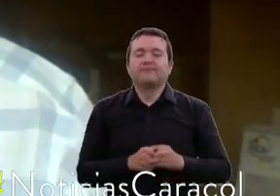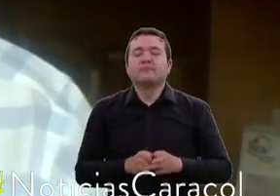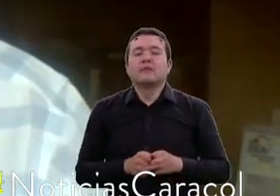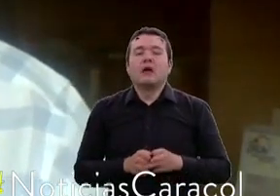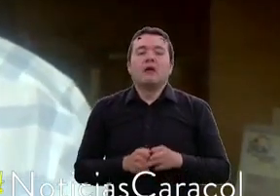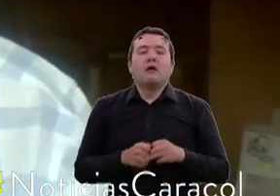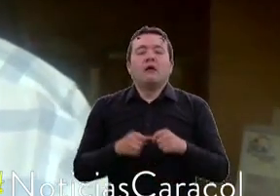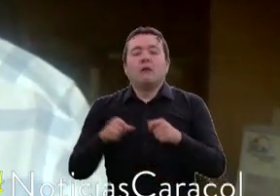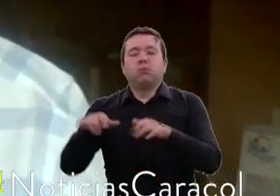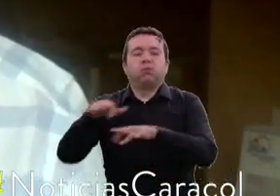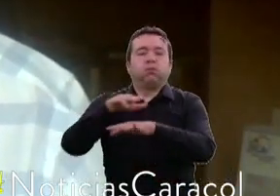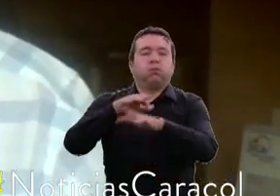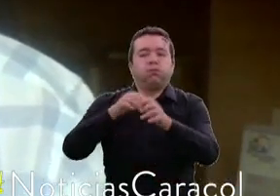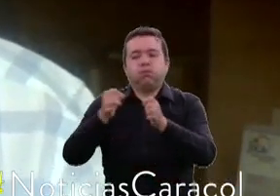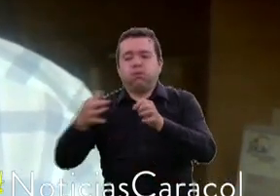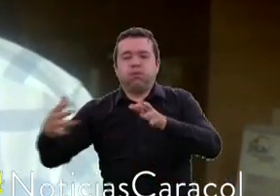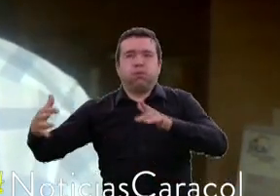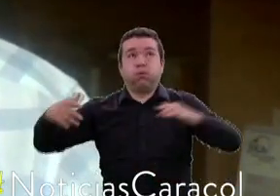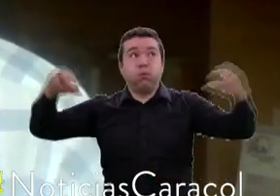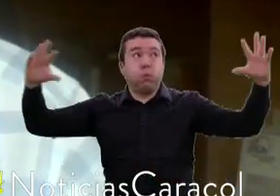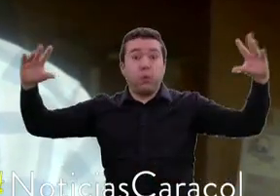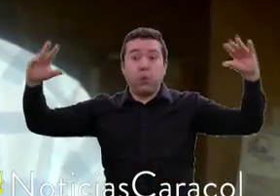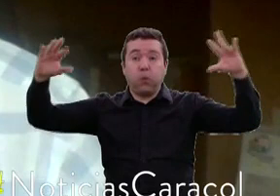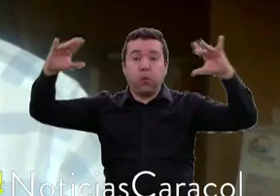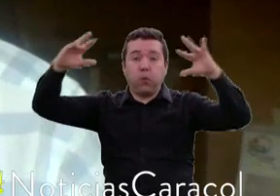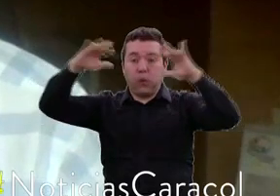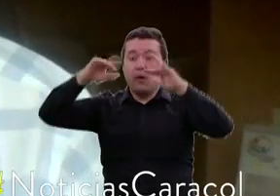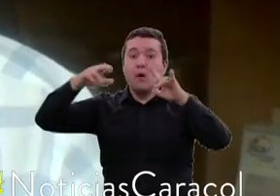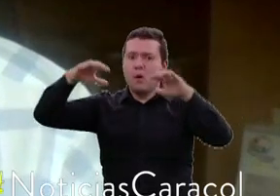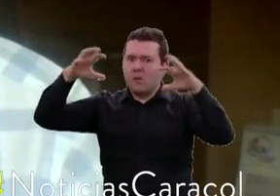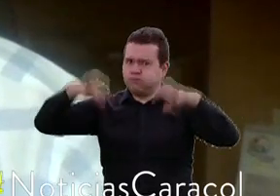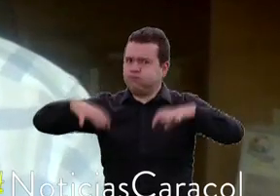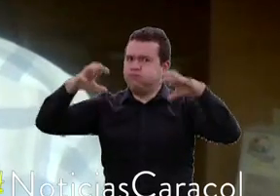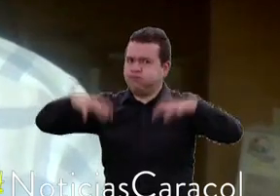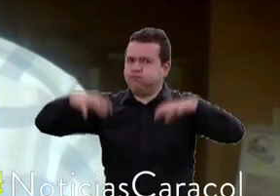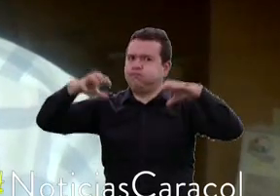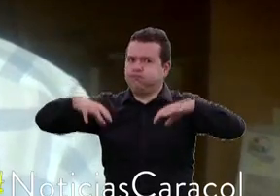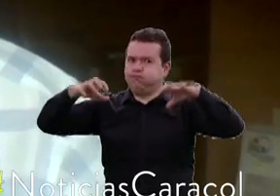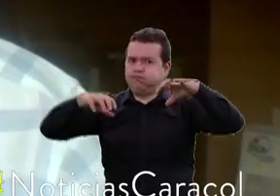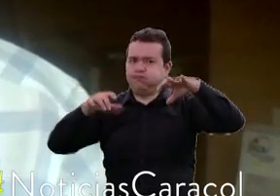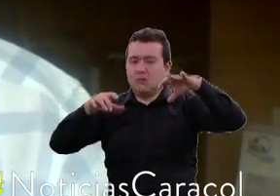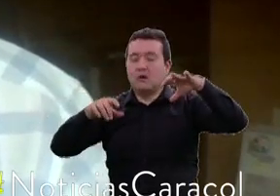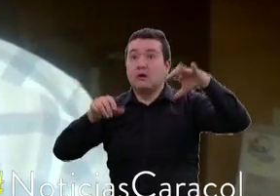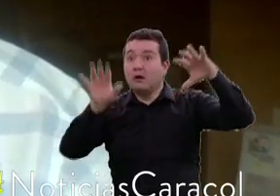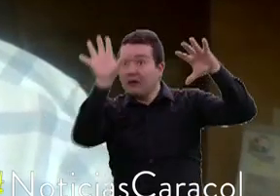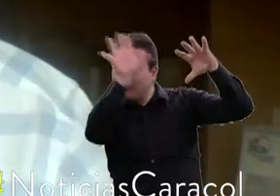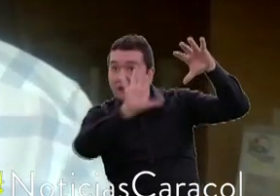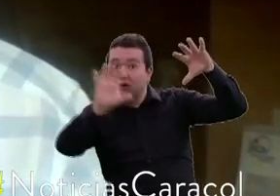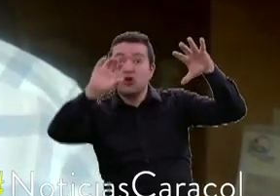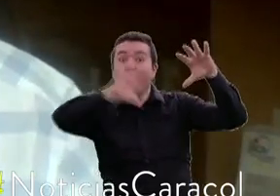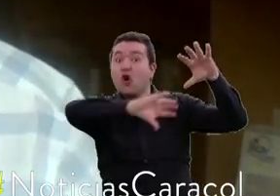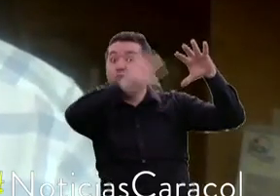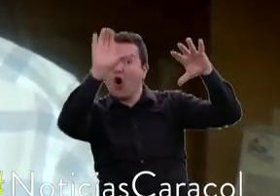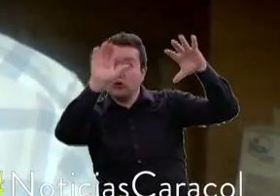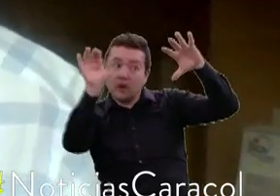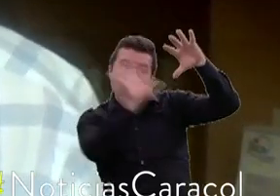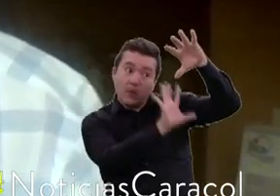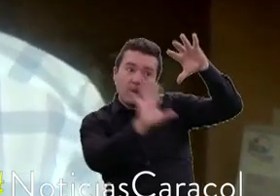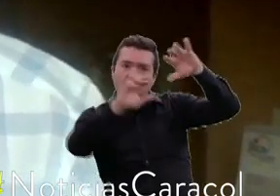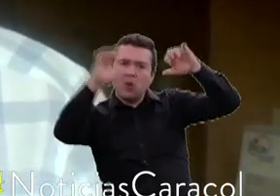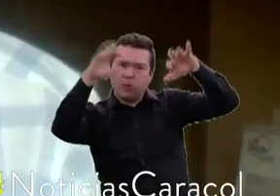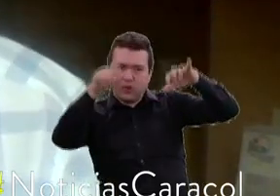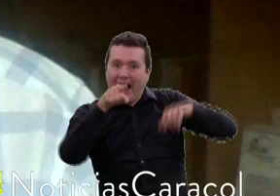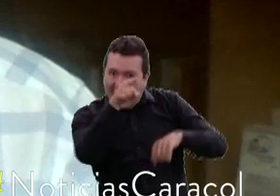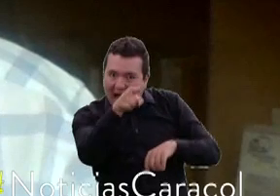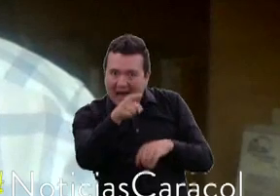lento, sus bandas de nubosidad dejan lluvias significativas en diferentes zonas de la costa, lo que da lugar a esos anegamientos y